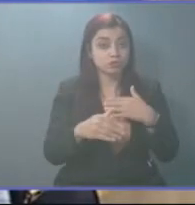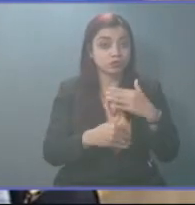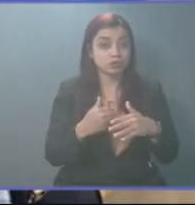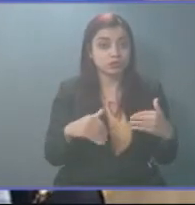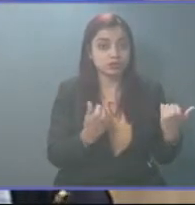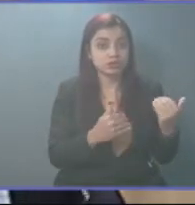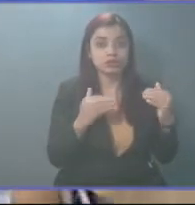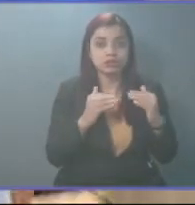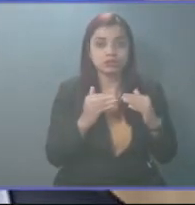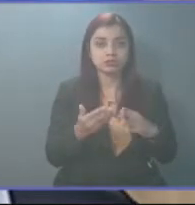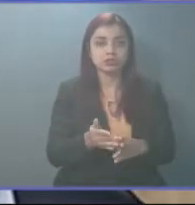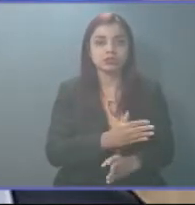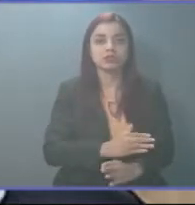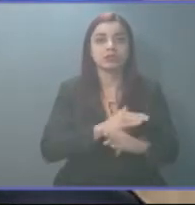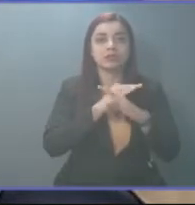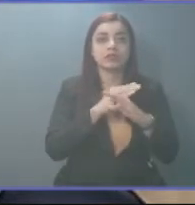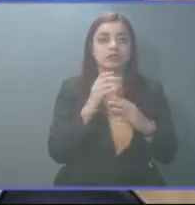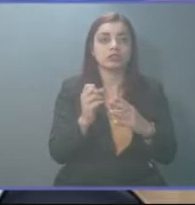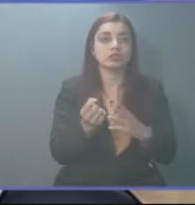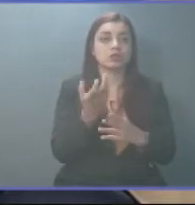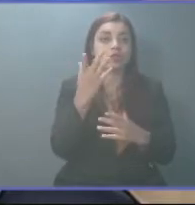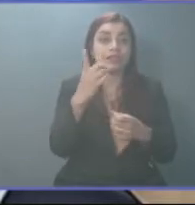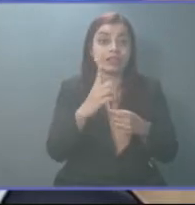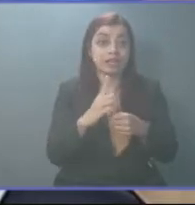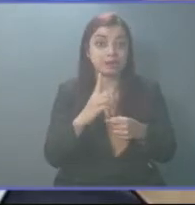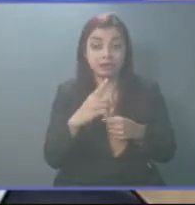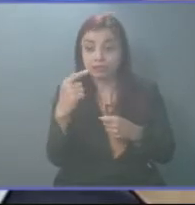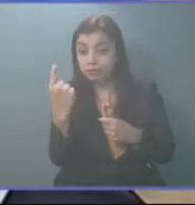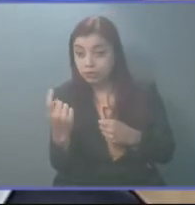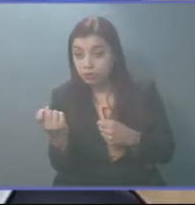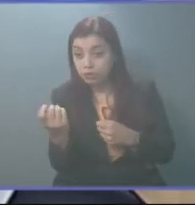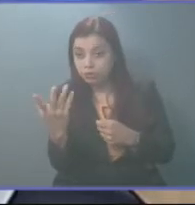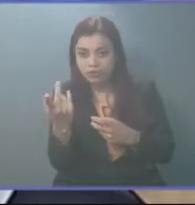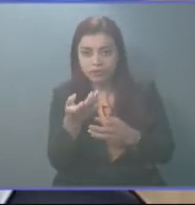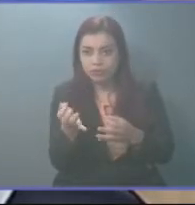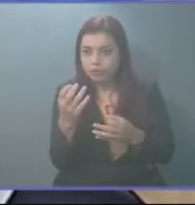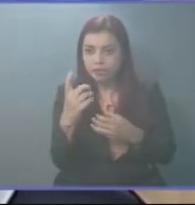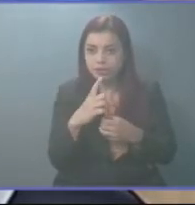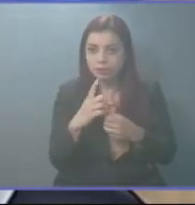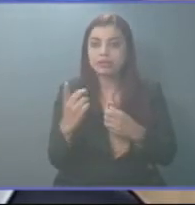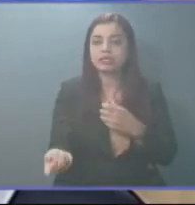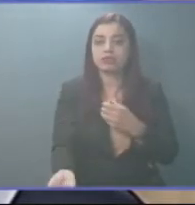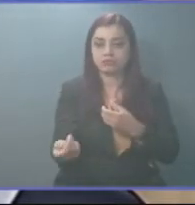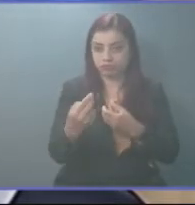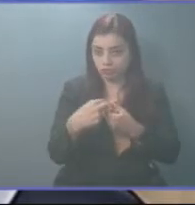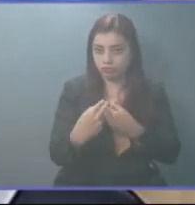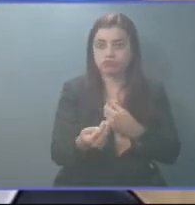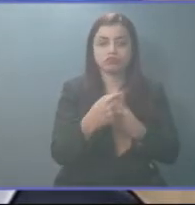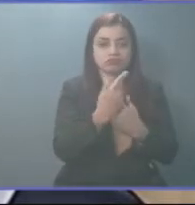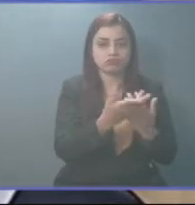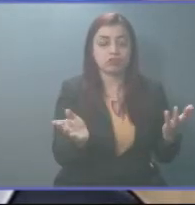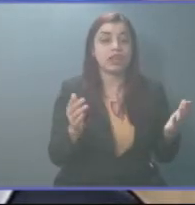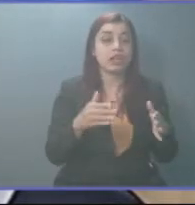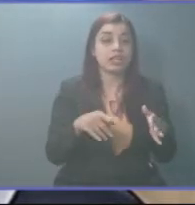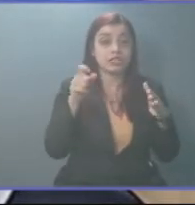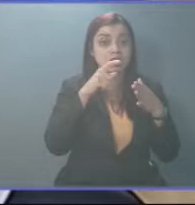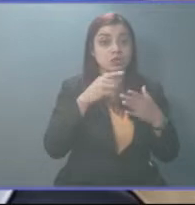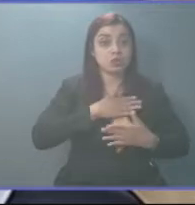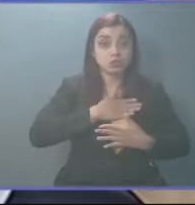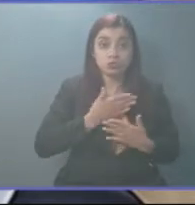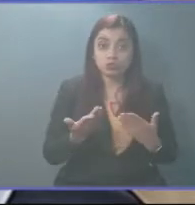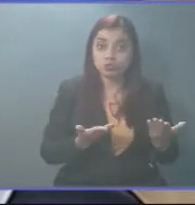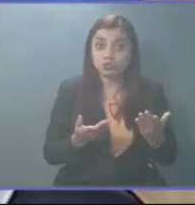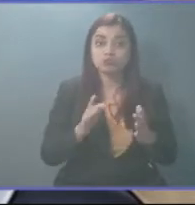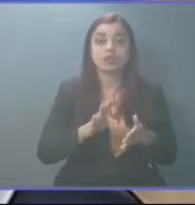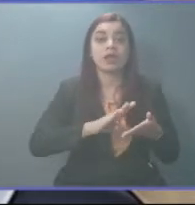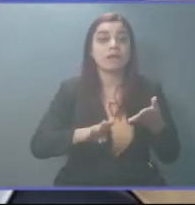así como a la prevención de nuevas discapacidades. Esta atención debe brindarse de forma directa, cálida, eficaz, oportuna y bajo gratuidad